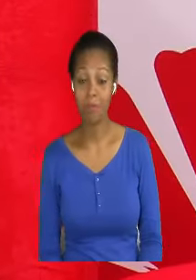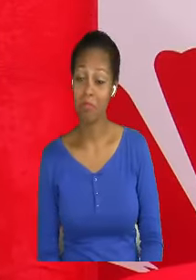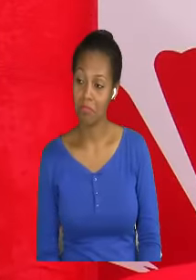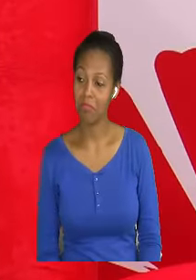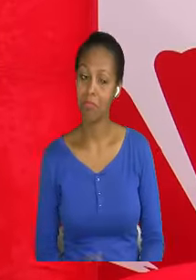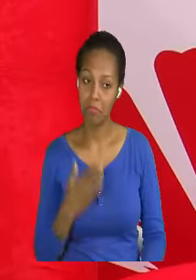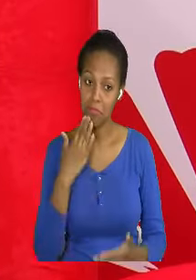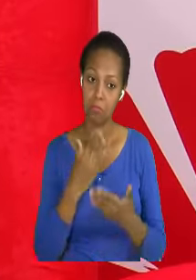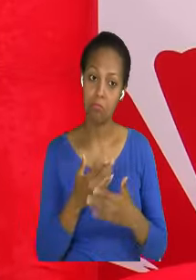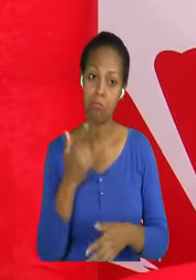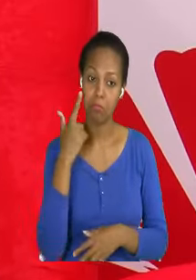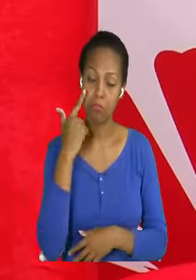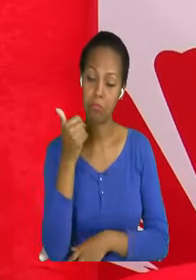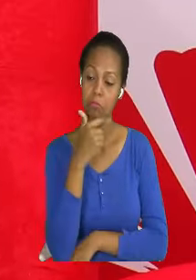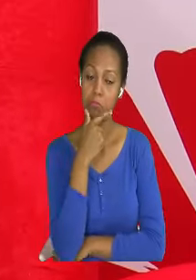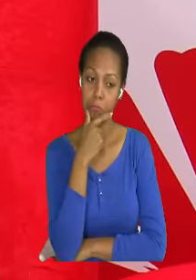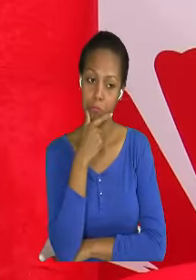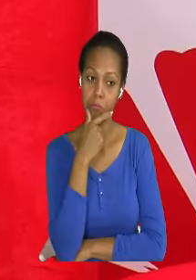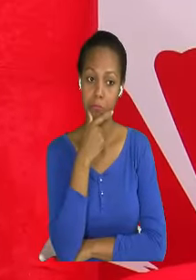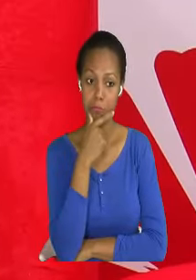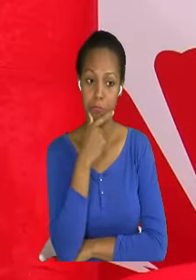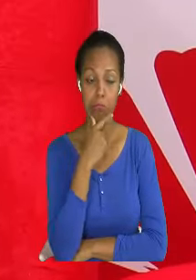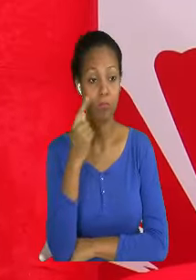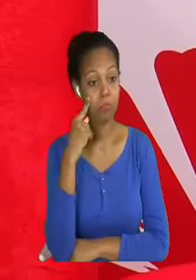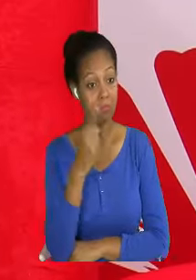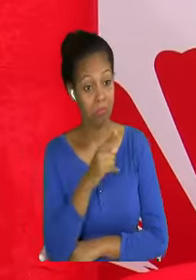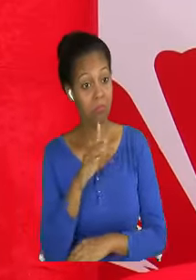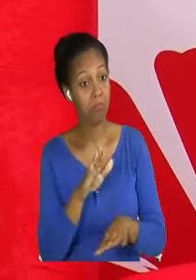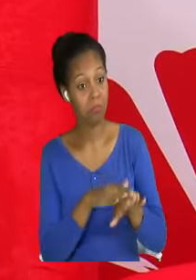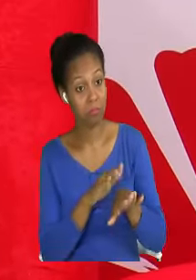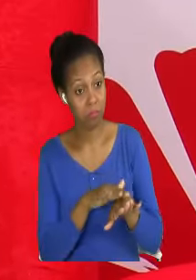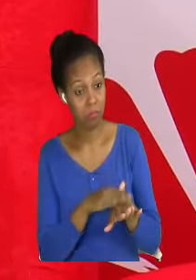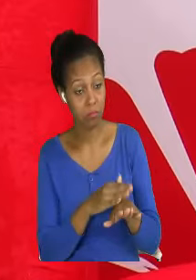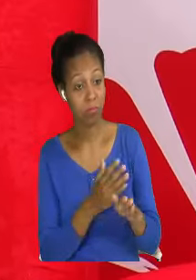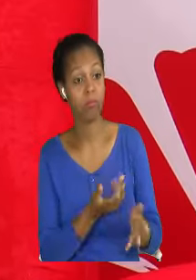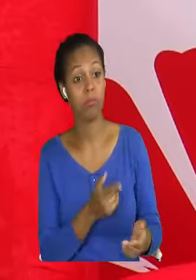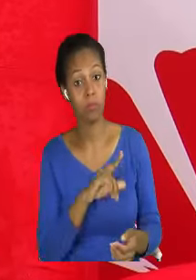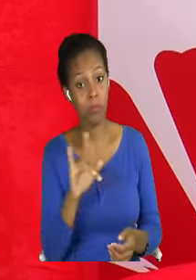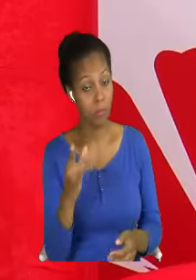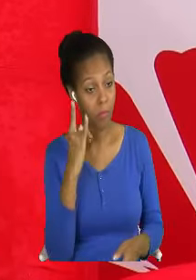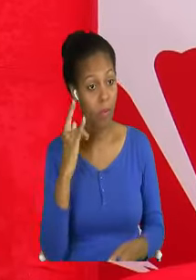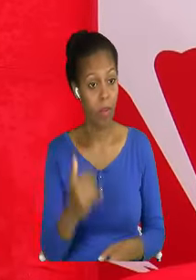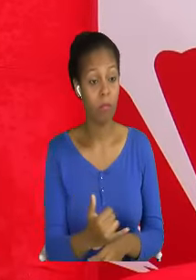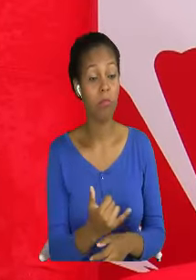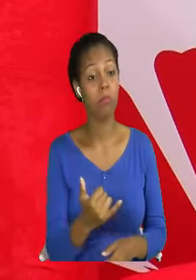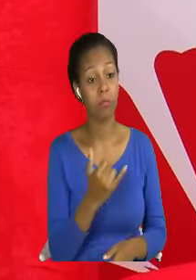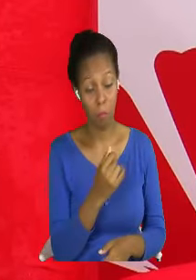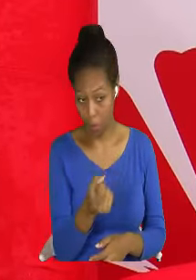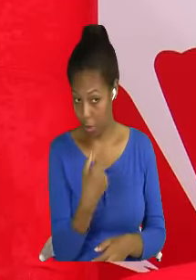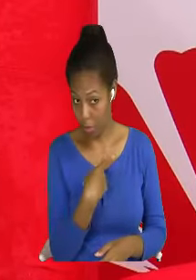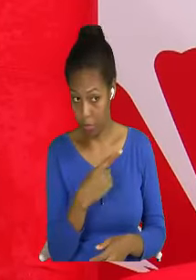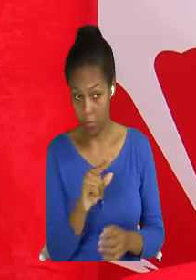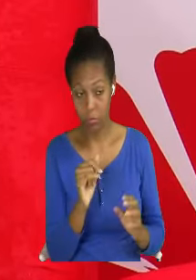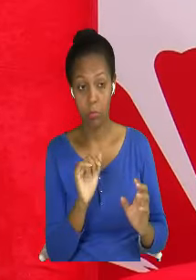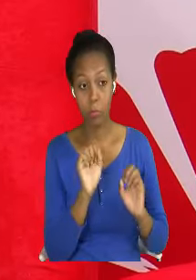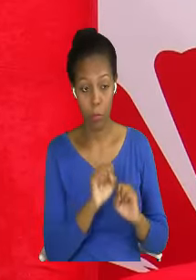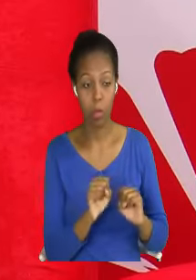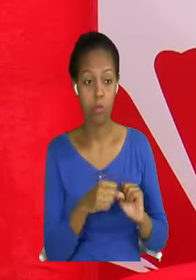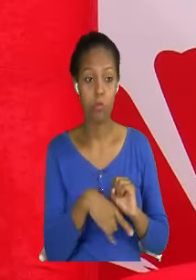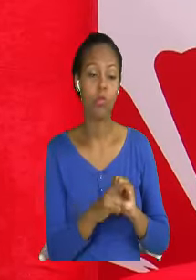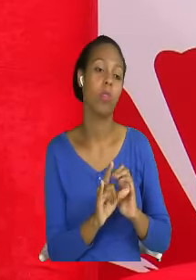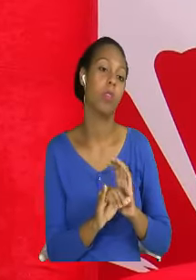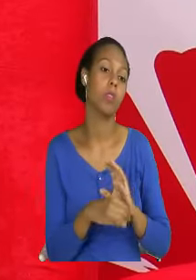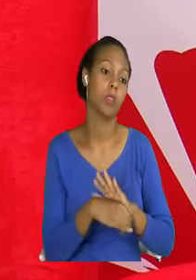tan interesante del día de hoy. Yo les cuento a ustedes que si tienen alguna pregunta nos pueden seguir por Instagram, @encasatv, por